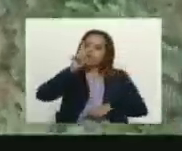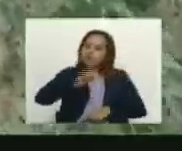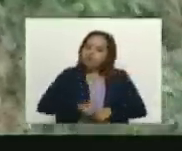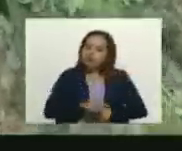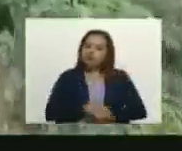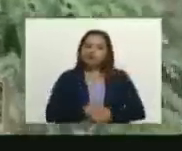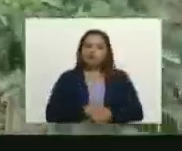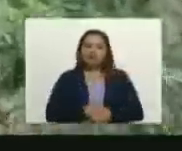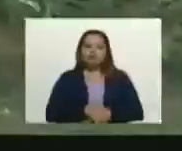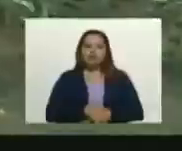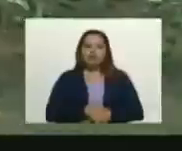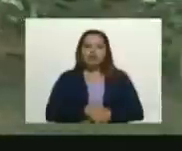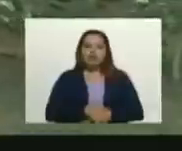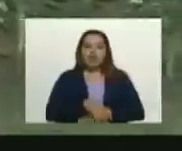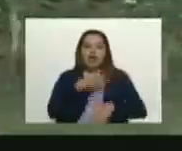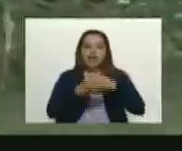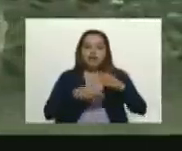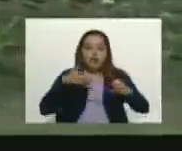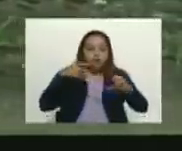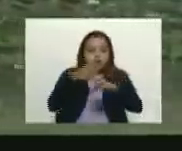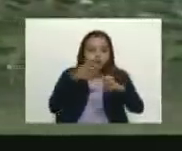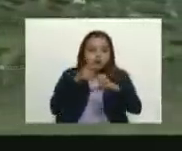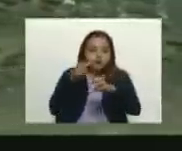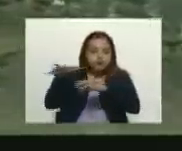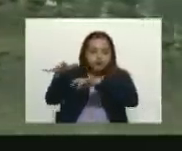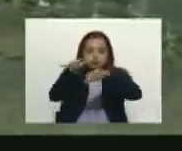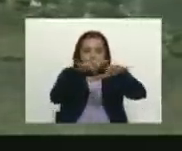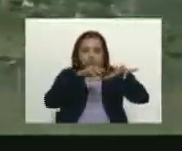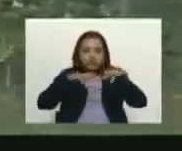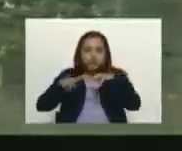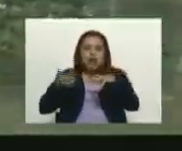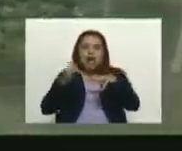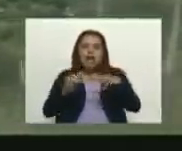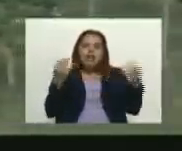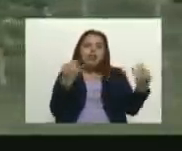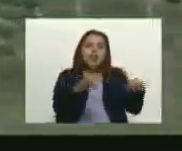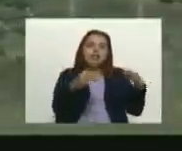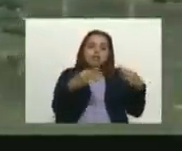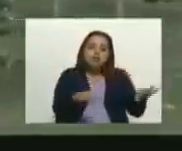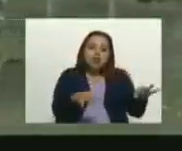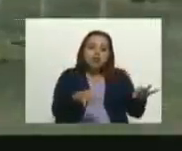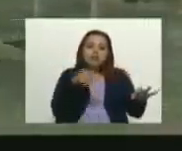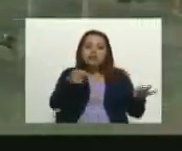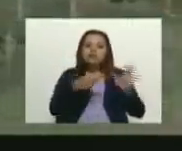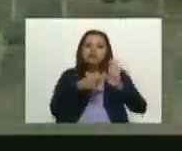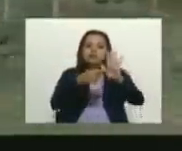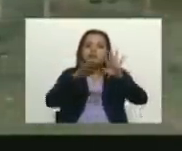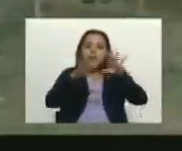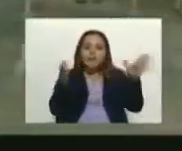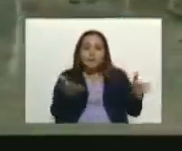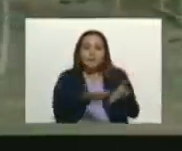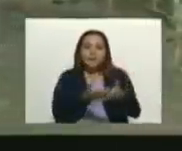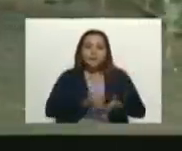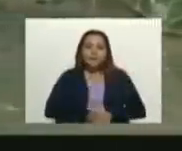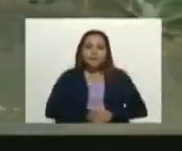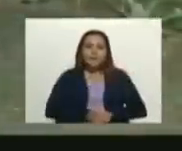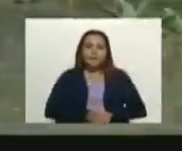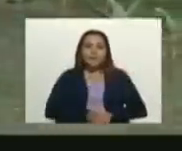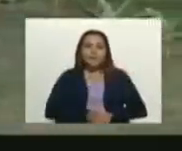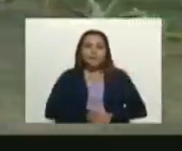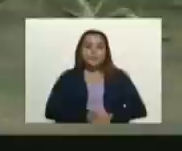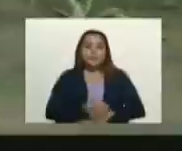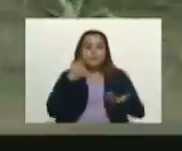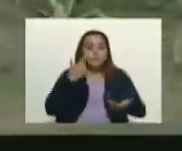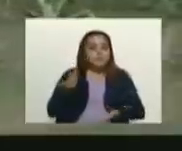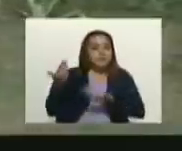con fertilizante orgánico, presidente. Con fertilizante orgánico, que es un ejemplo. Miren, allí teníamos